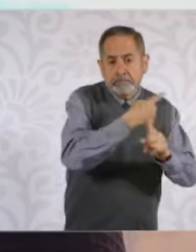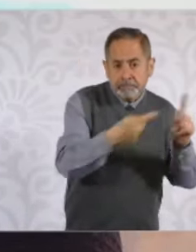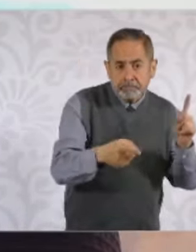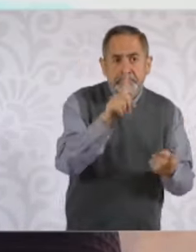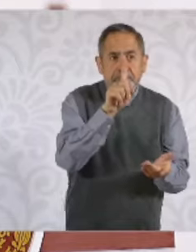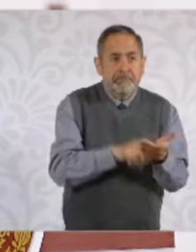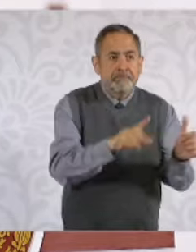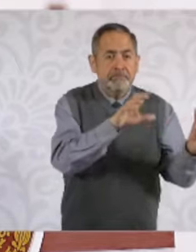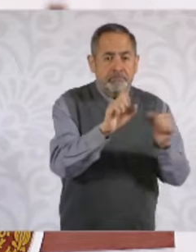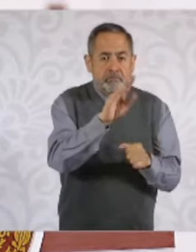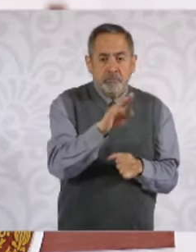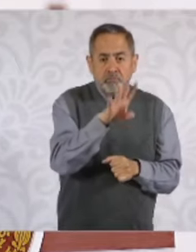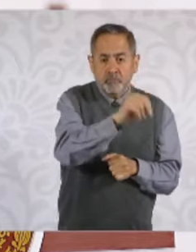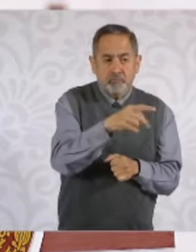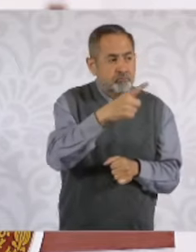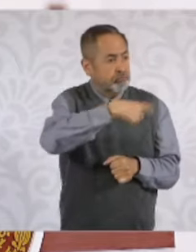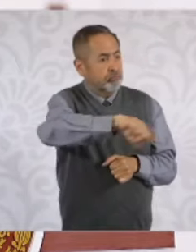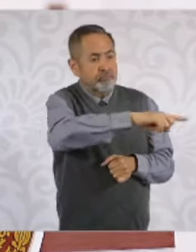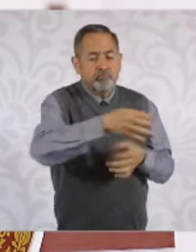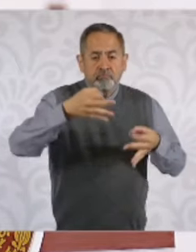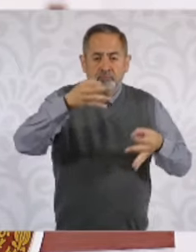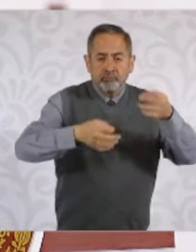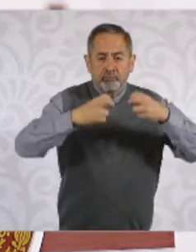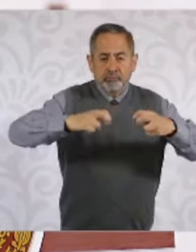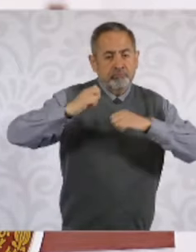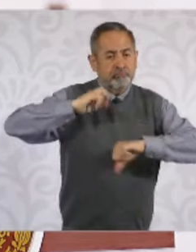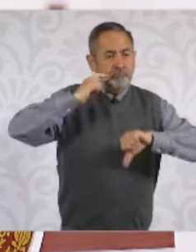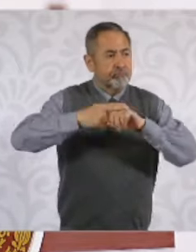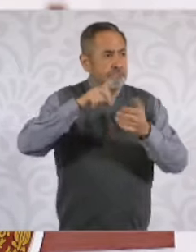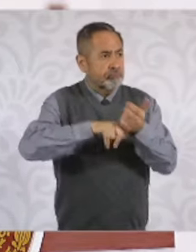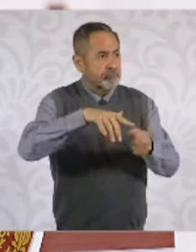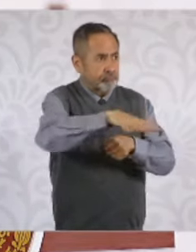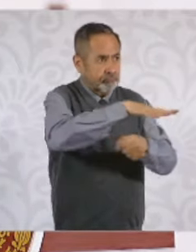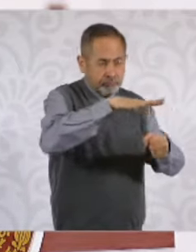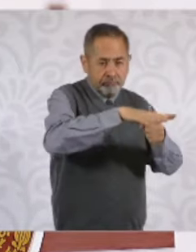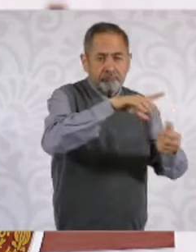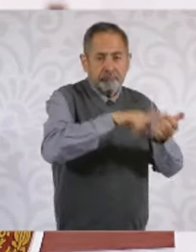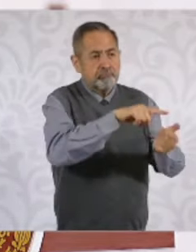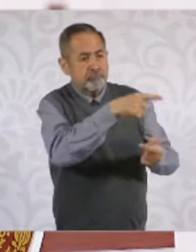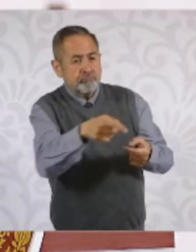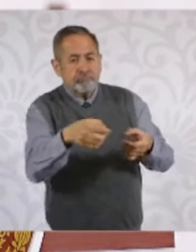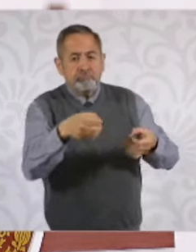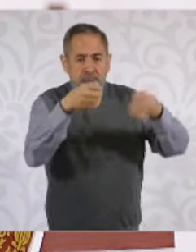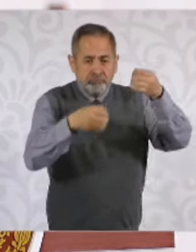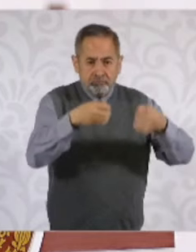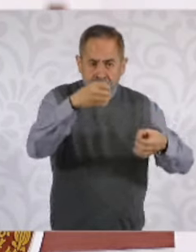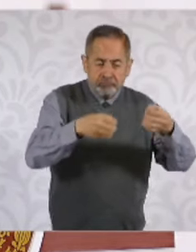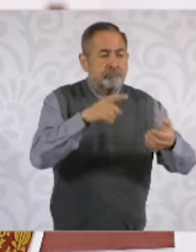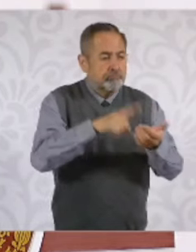1.699 magistraturas de circuito y juzgados de circuito.